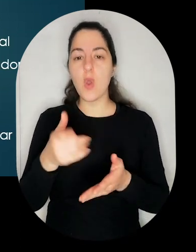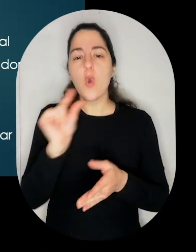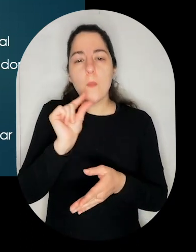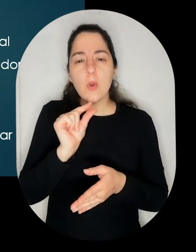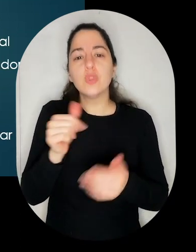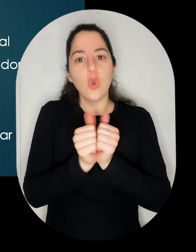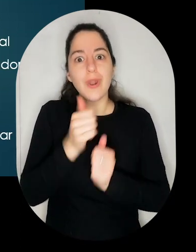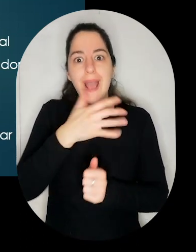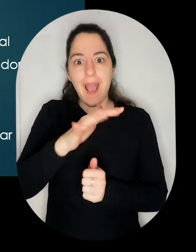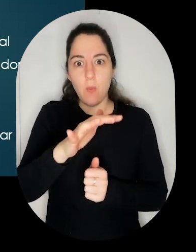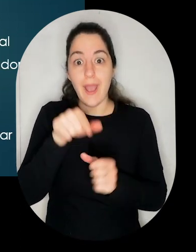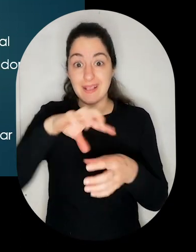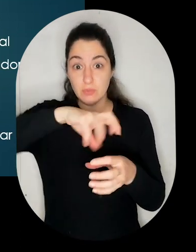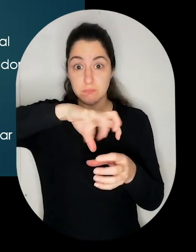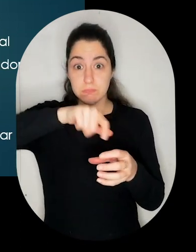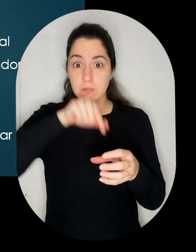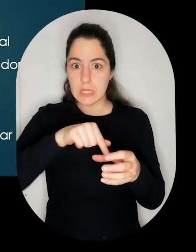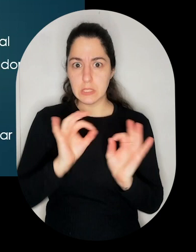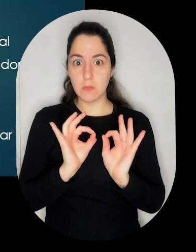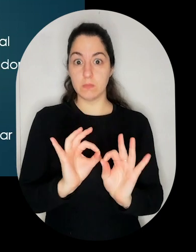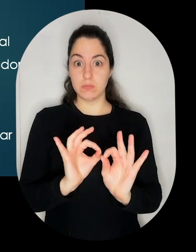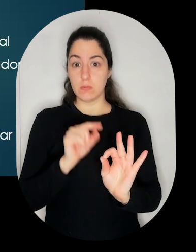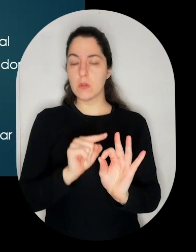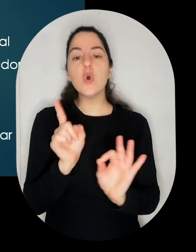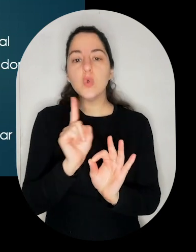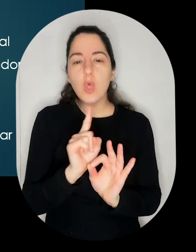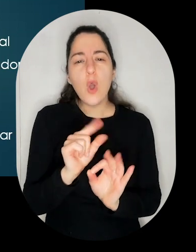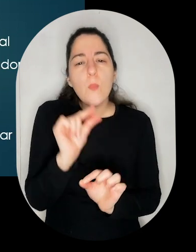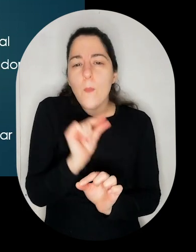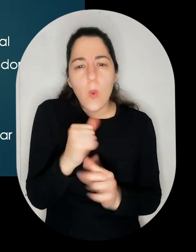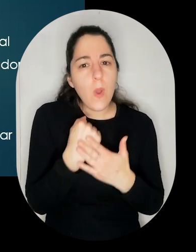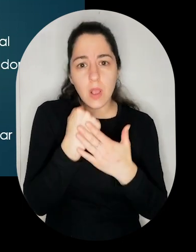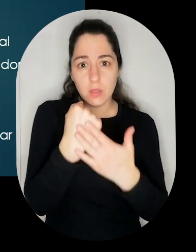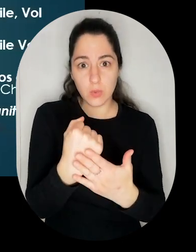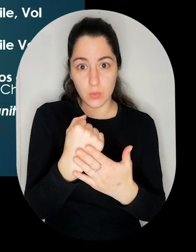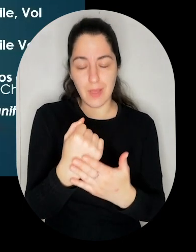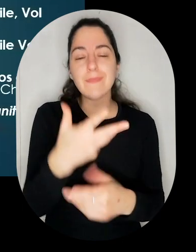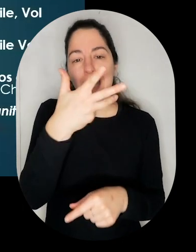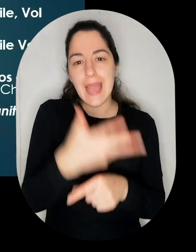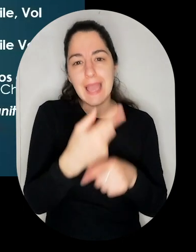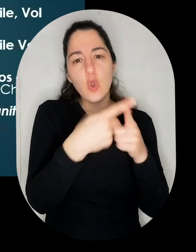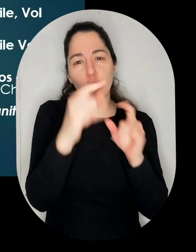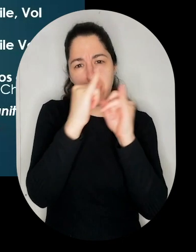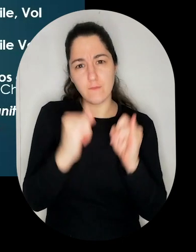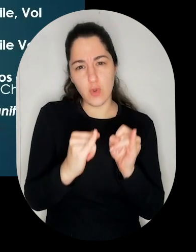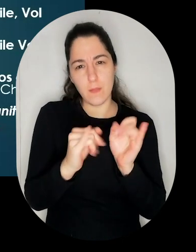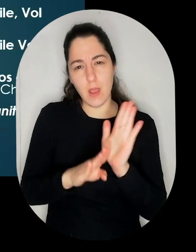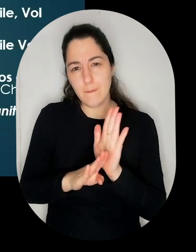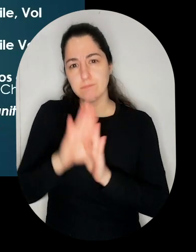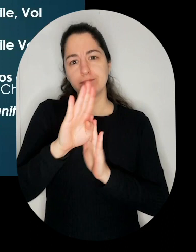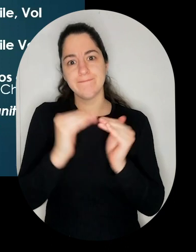Esta es un antídoto primario, no es un antídoto completo. Existen medidas mucho más complejas,